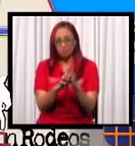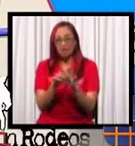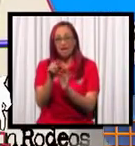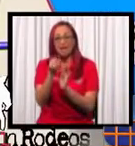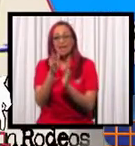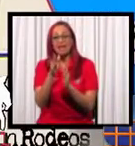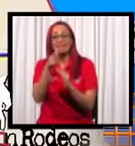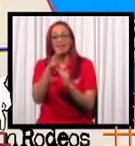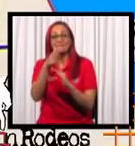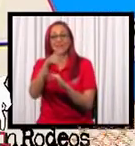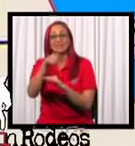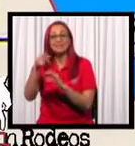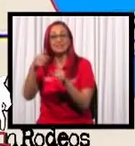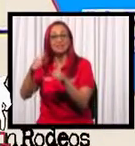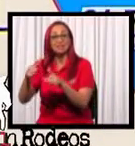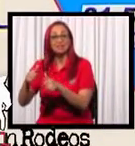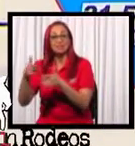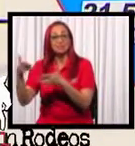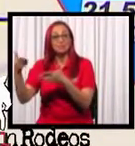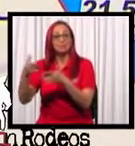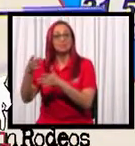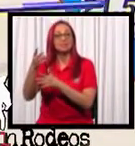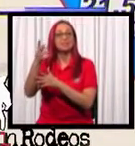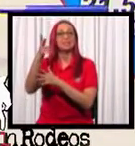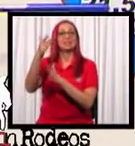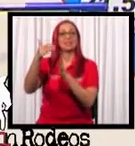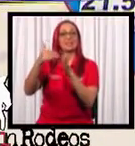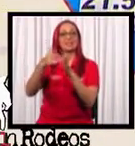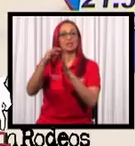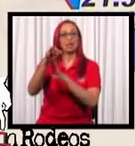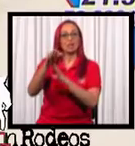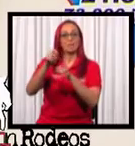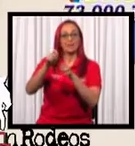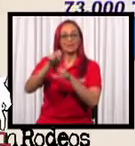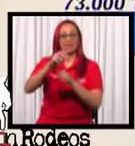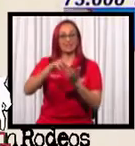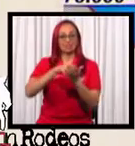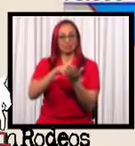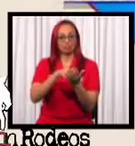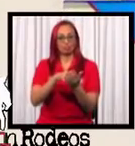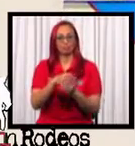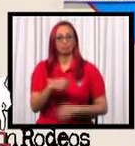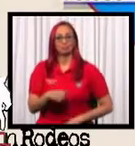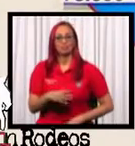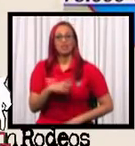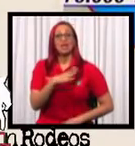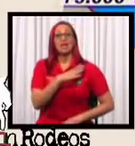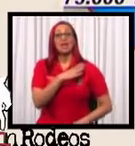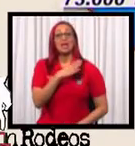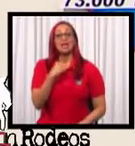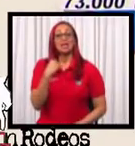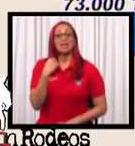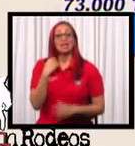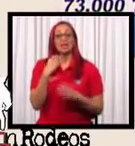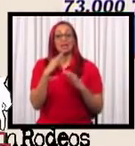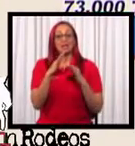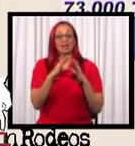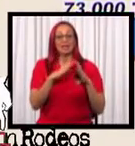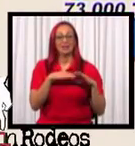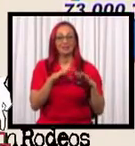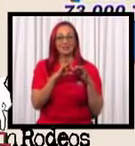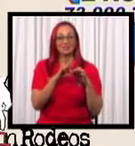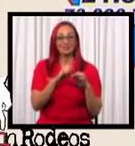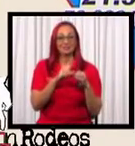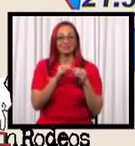ese tratado se importan 73 mil toneladas métricas de arroz y un contingente de Argentina y